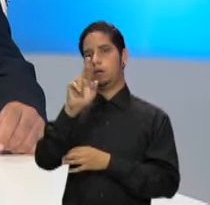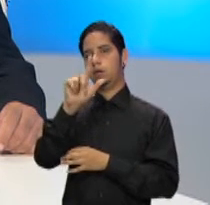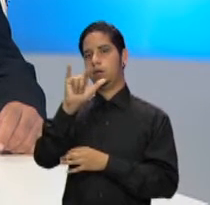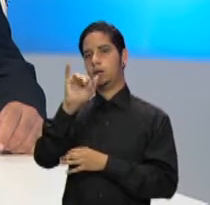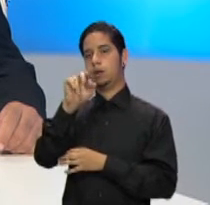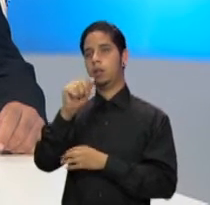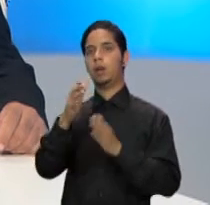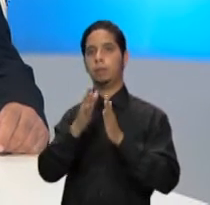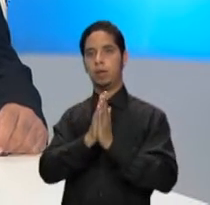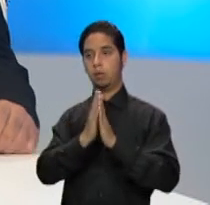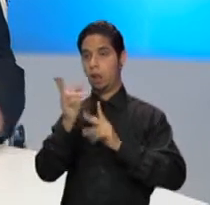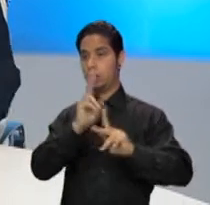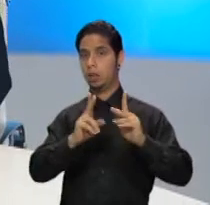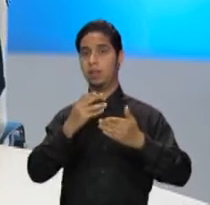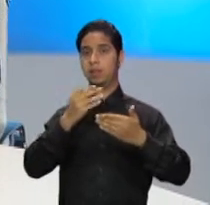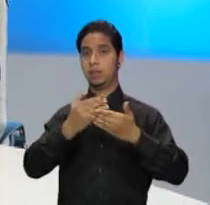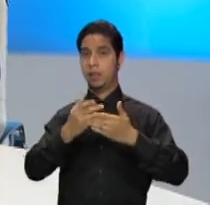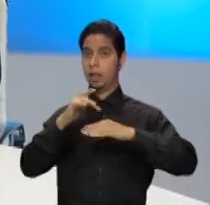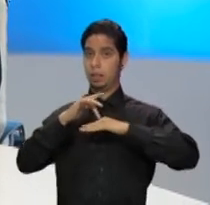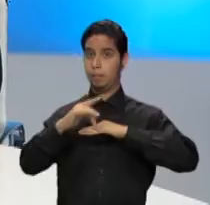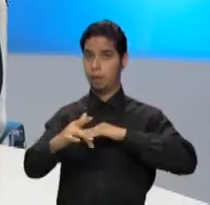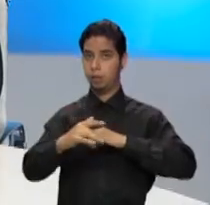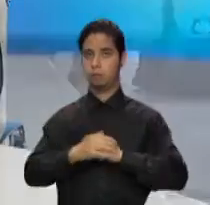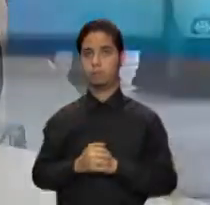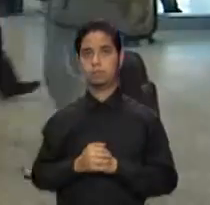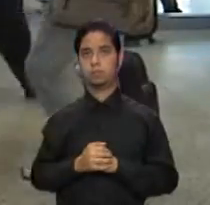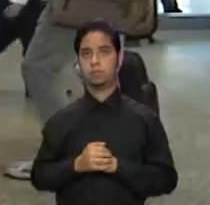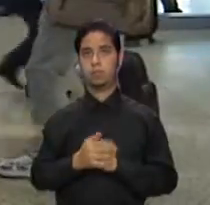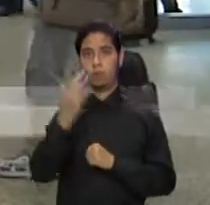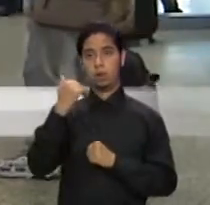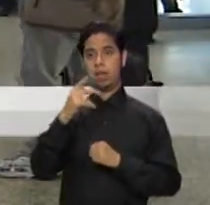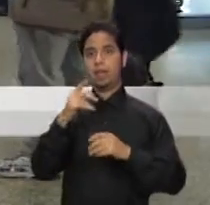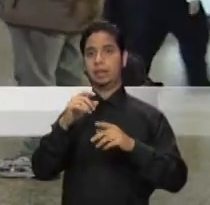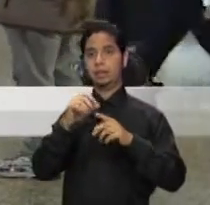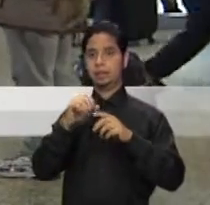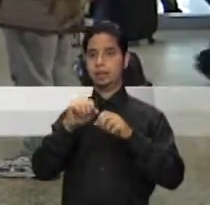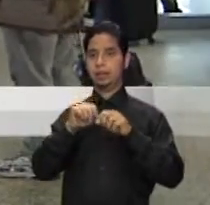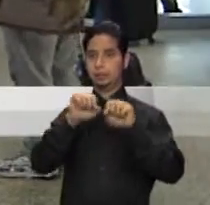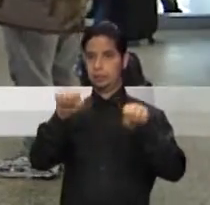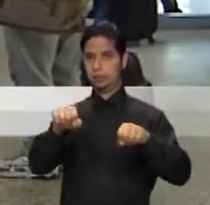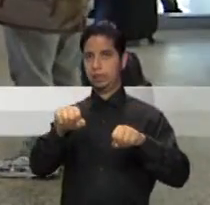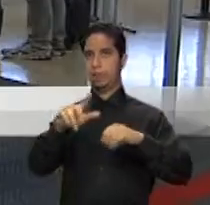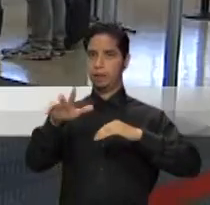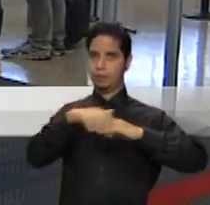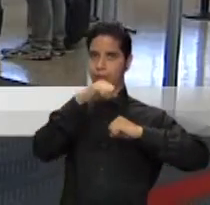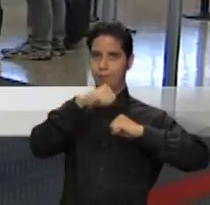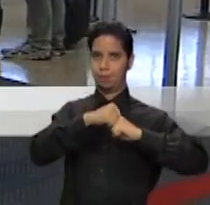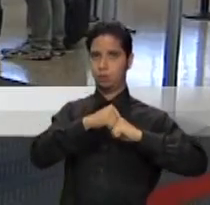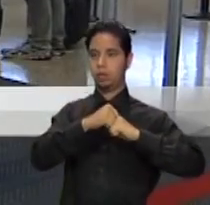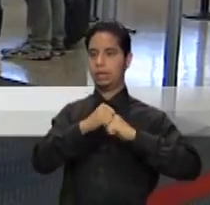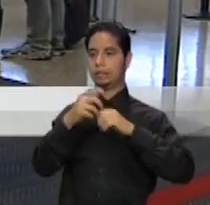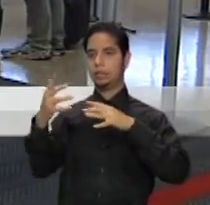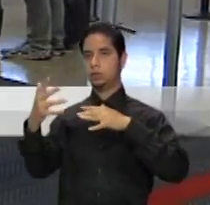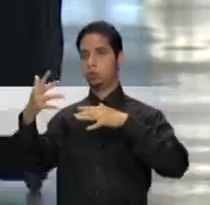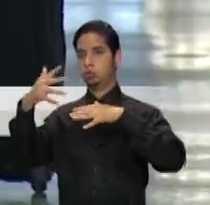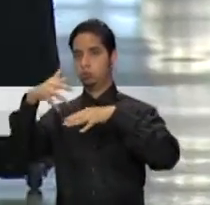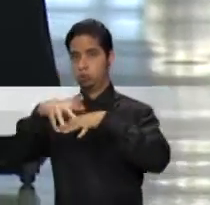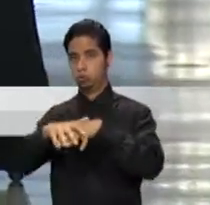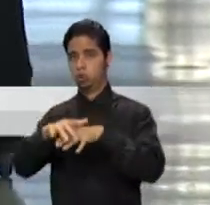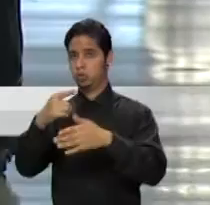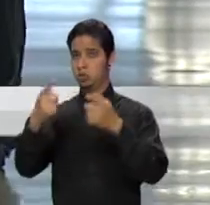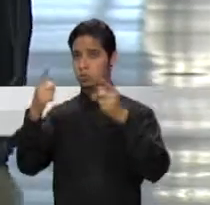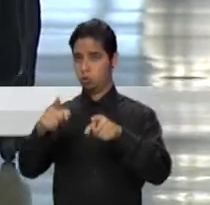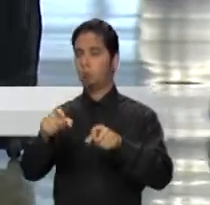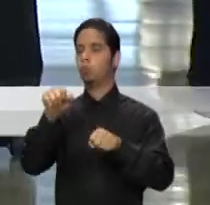lleguen temprano a los aeropuertos, pues el sistema de reservaciones de la empresa se fusionó con el de US Airways y podría haber